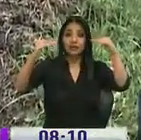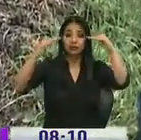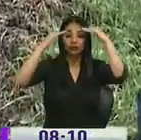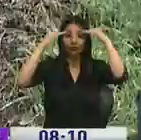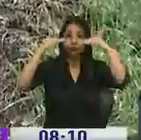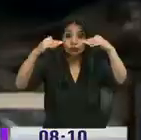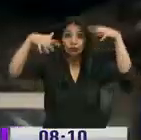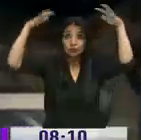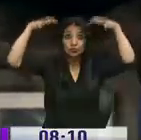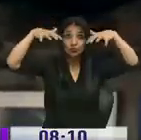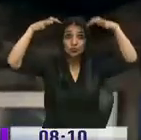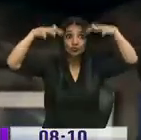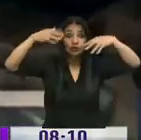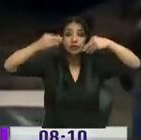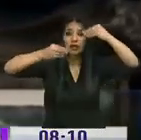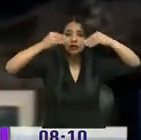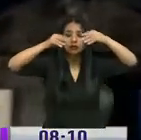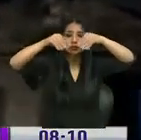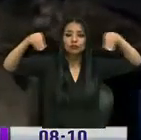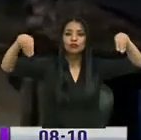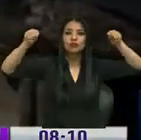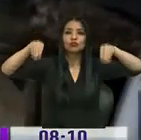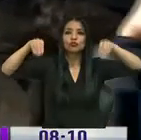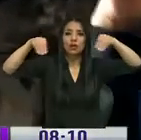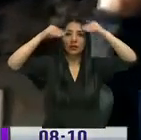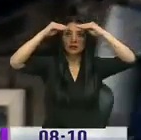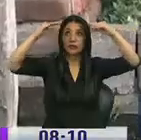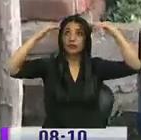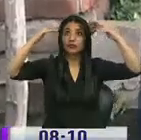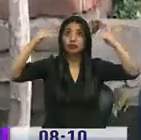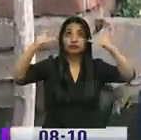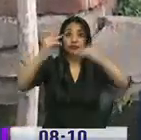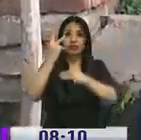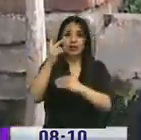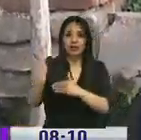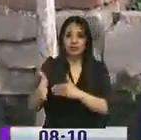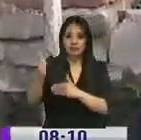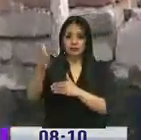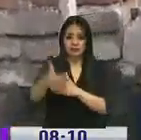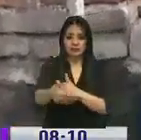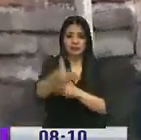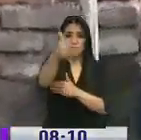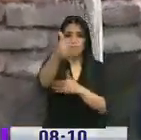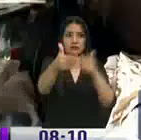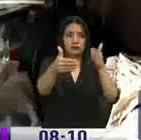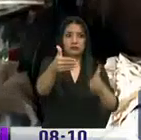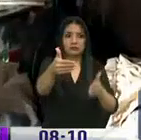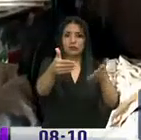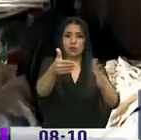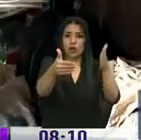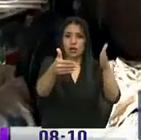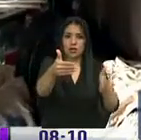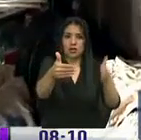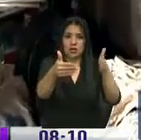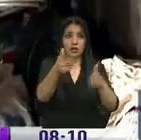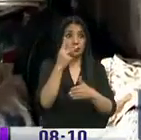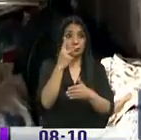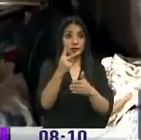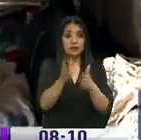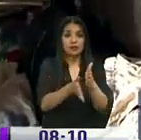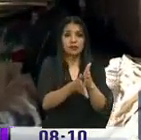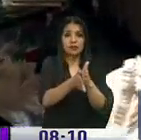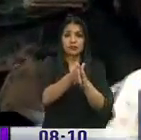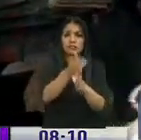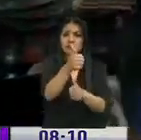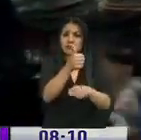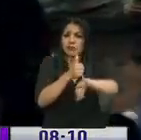cubrirse de la lluvia han colocado fundas de plástico. Solo tienen 3 paredes, la cuarta no existe. Esto que miran aquí es la